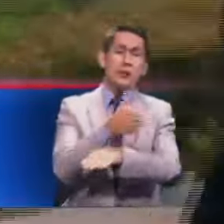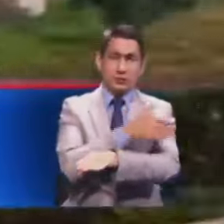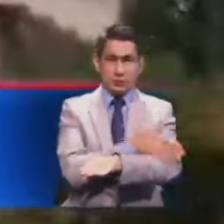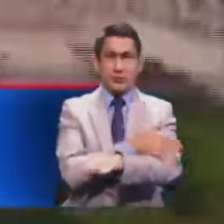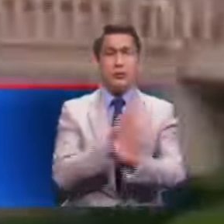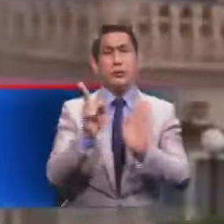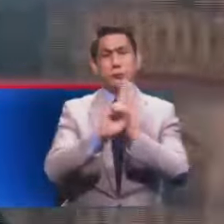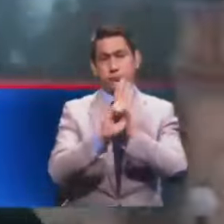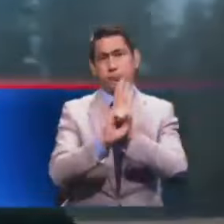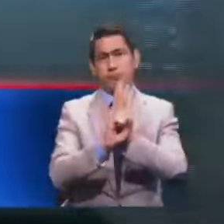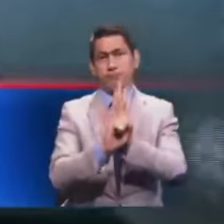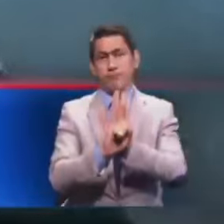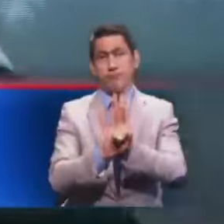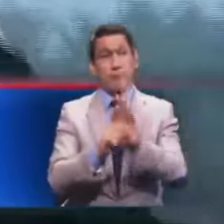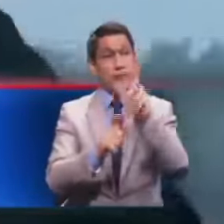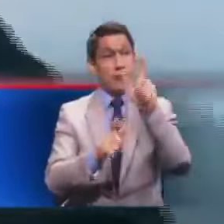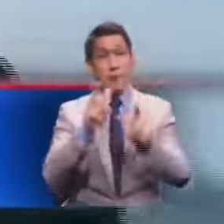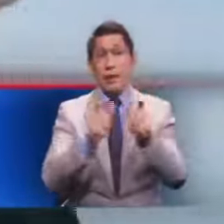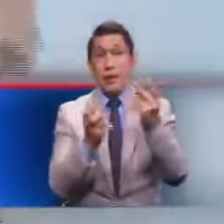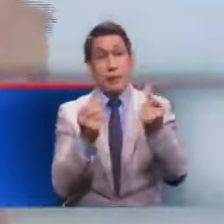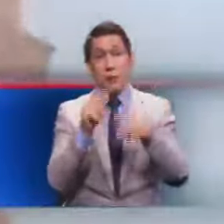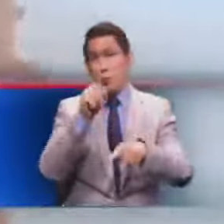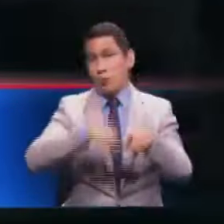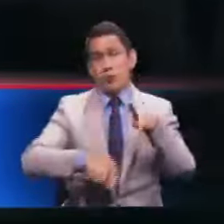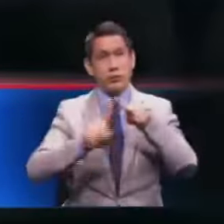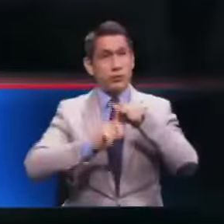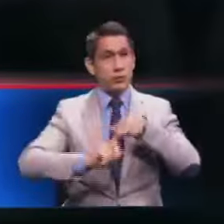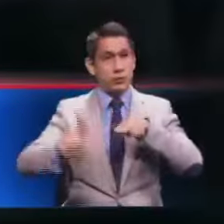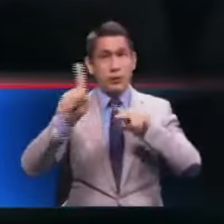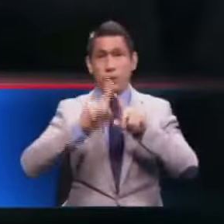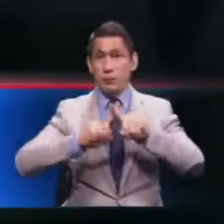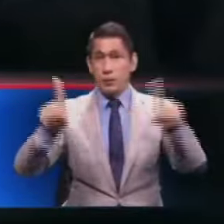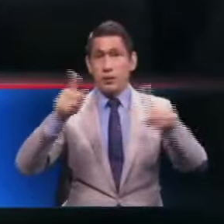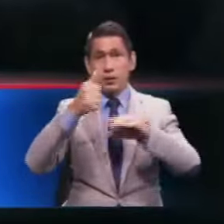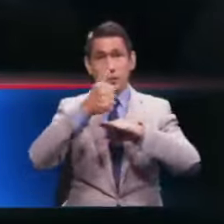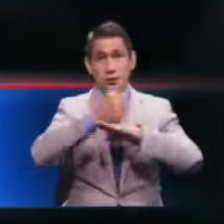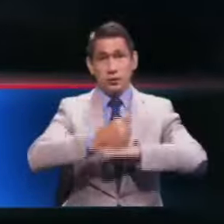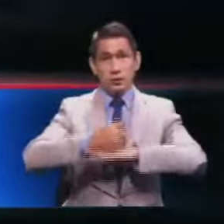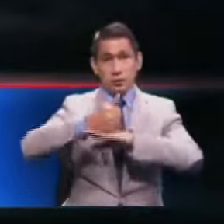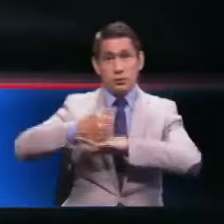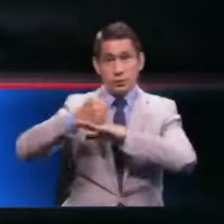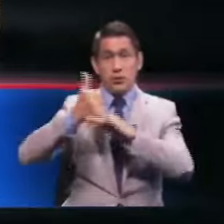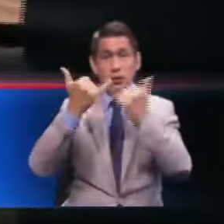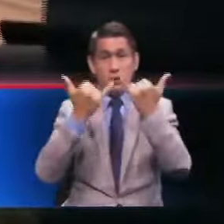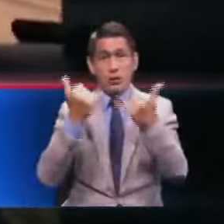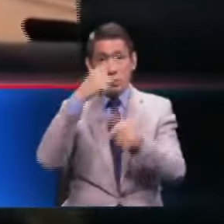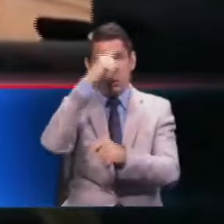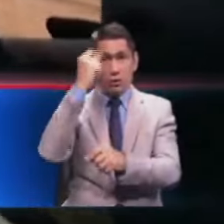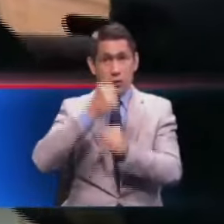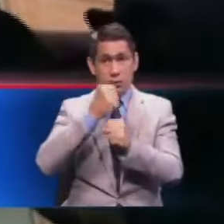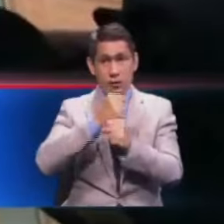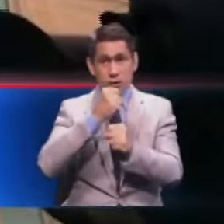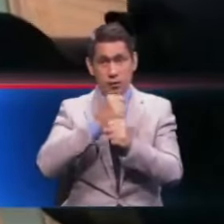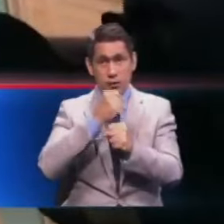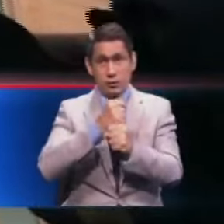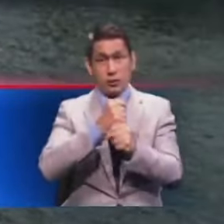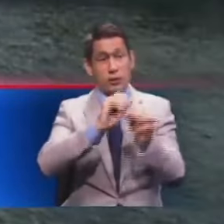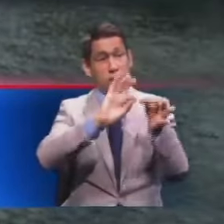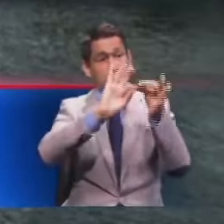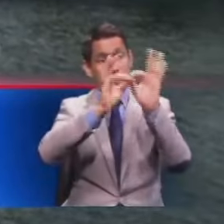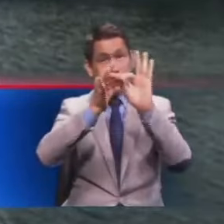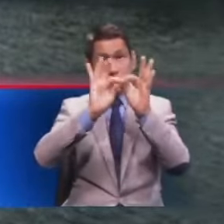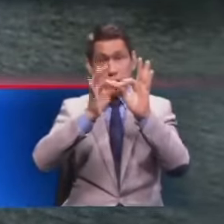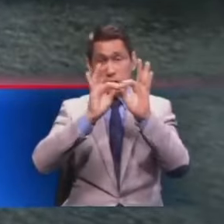impacto. Todos los servicios, incluido el Servicio Estatal de Emergencia, se encuentran trabajando para eliminar las secuelas del impacto del